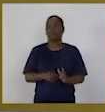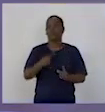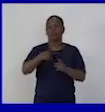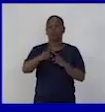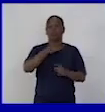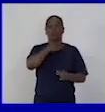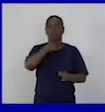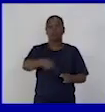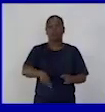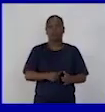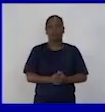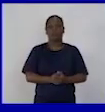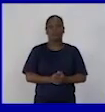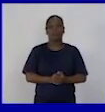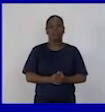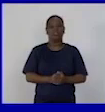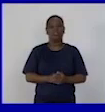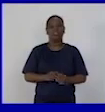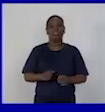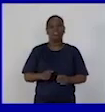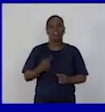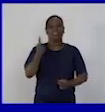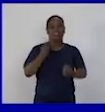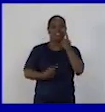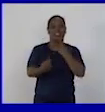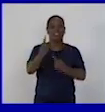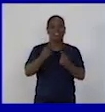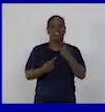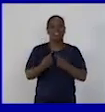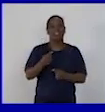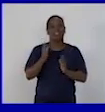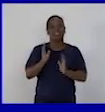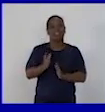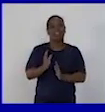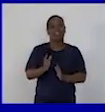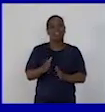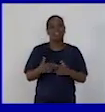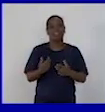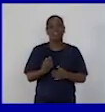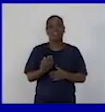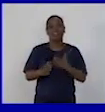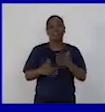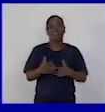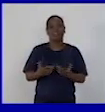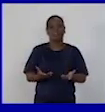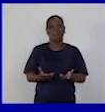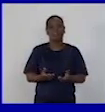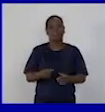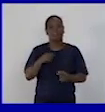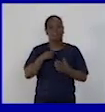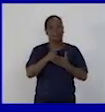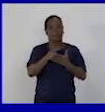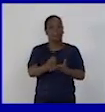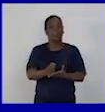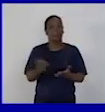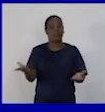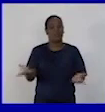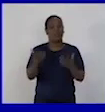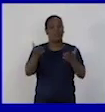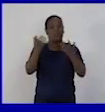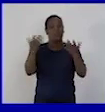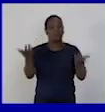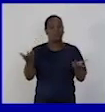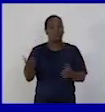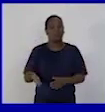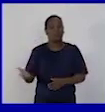ejercicio. Seleccione de las siguientes condiciones la que contribuye a aumentar la velocidad de la reacción